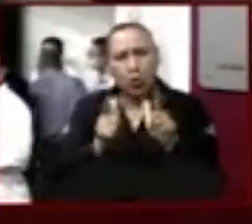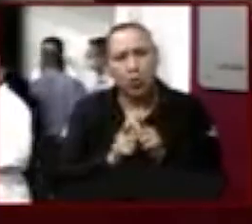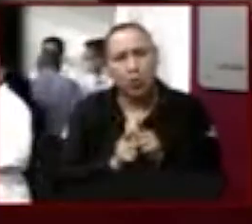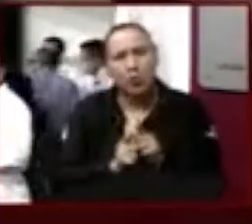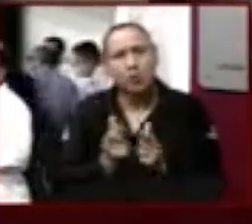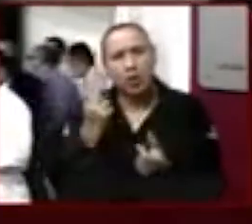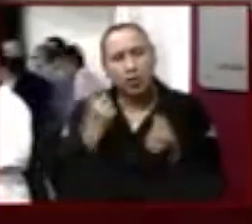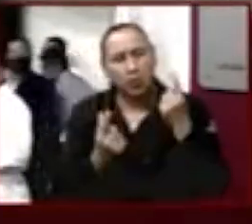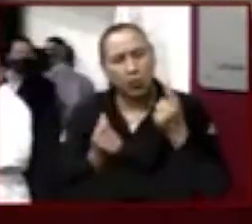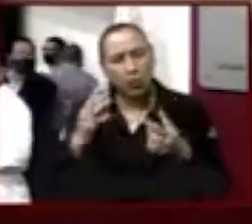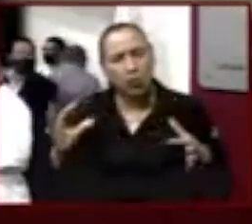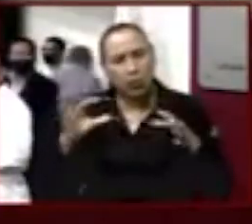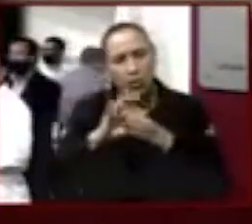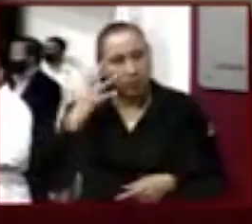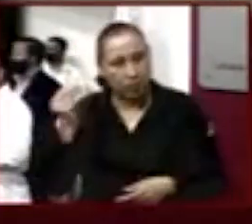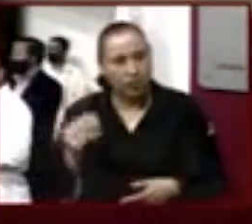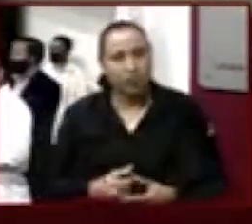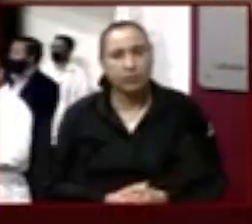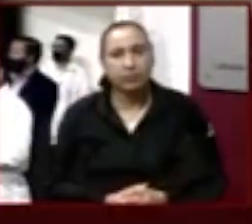hacemos una mayoría fuerte y plural.